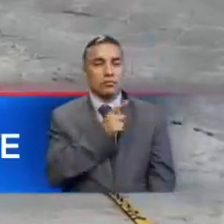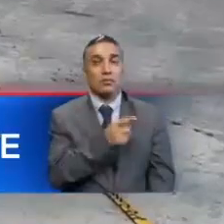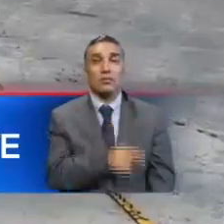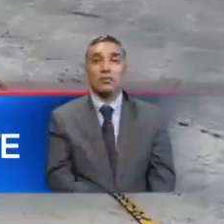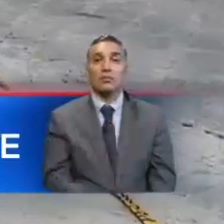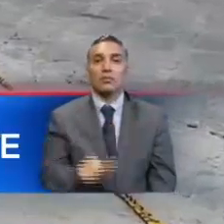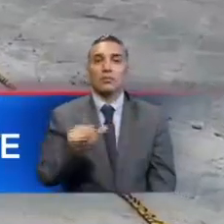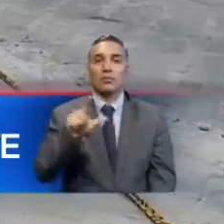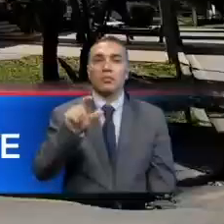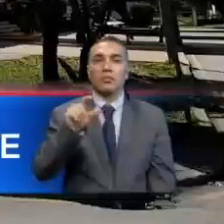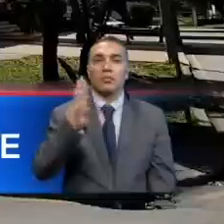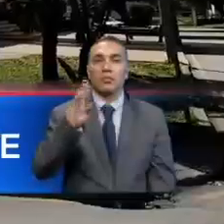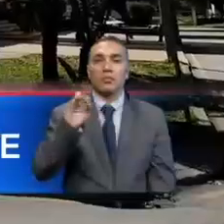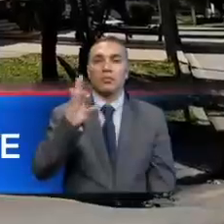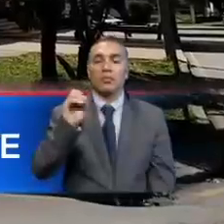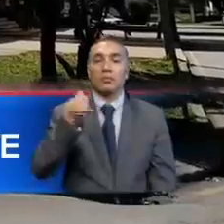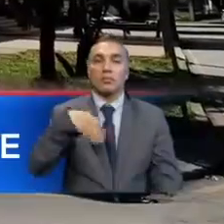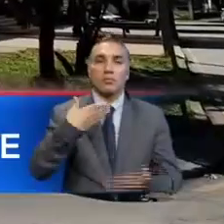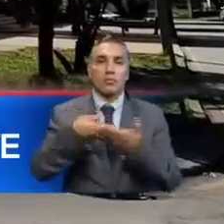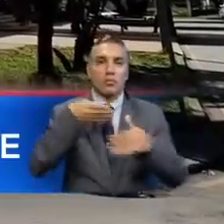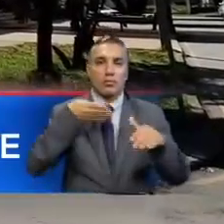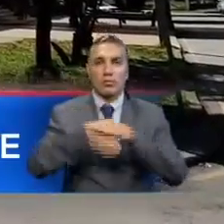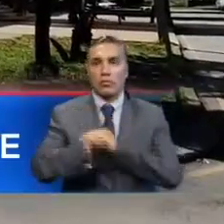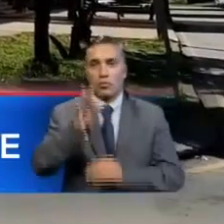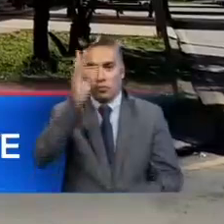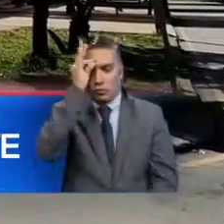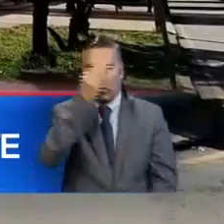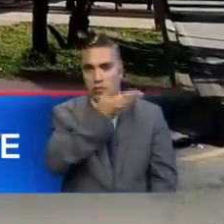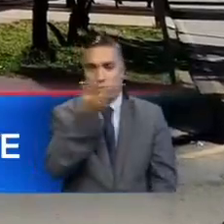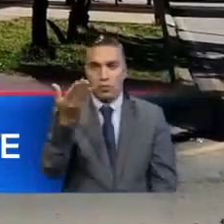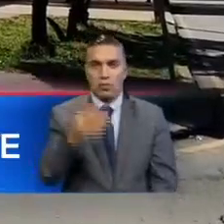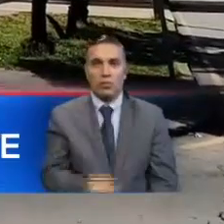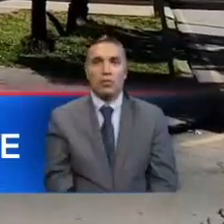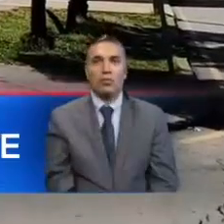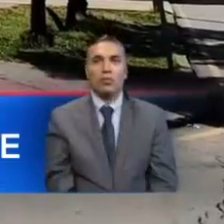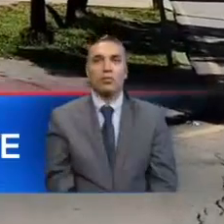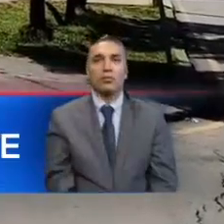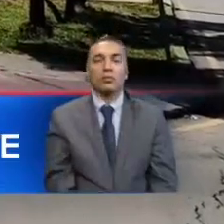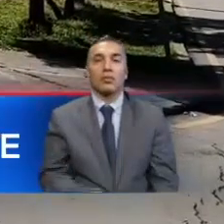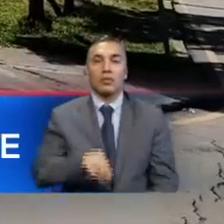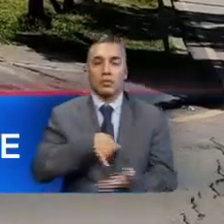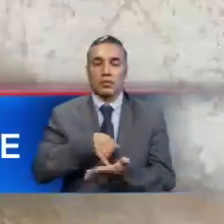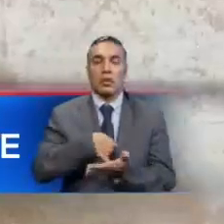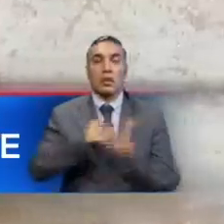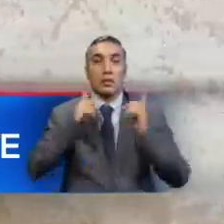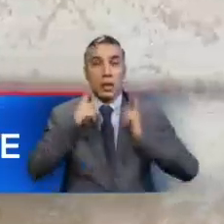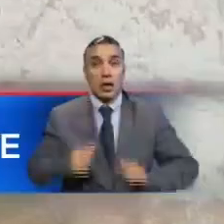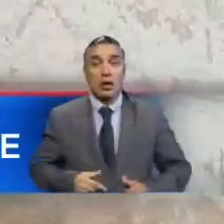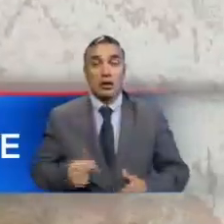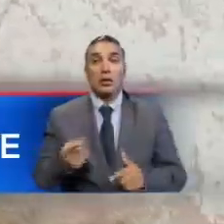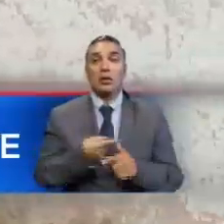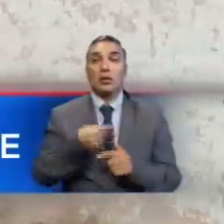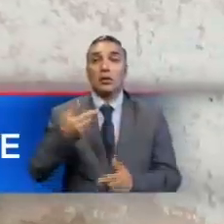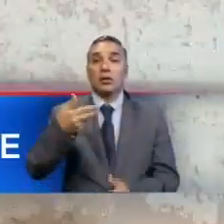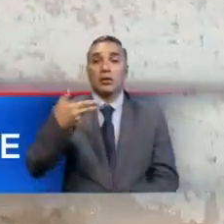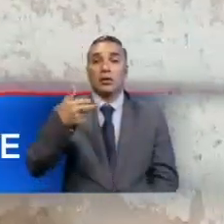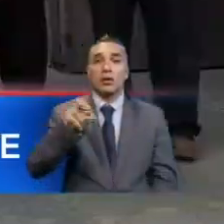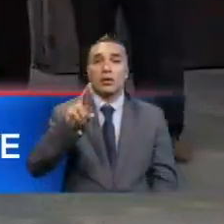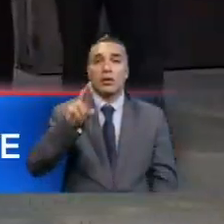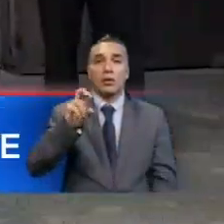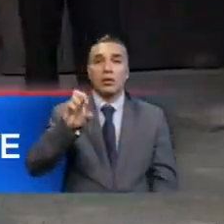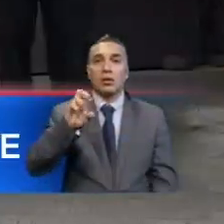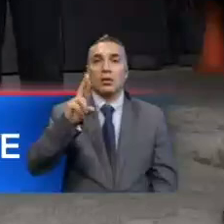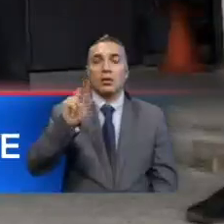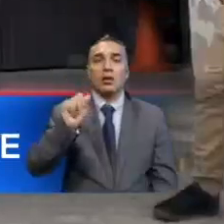Alberto Domínguez fue ingresado al Hospital Vicente Corral Moscoso en estado crítico y Herrera podría enfrentar